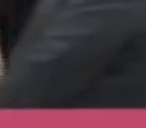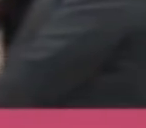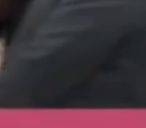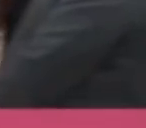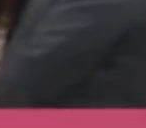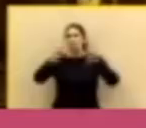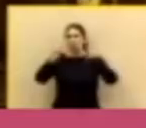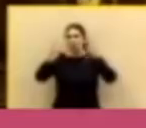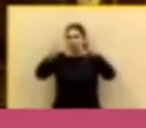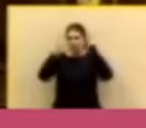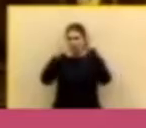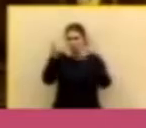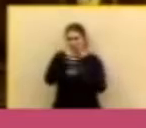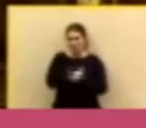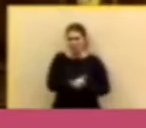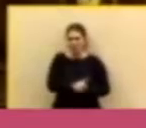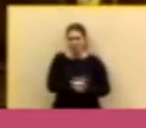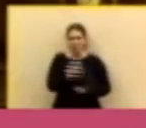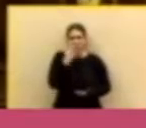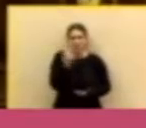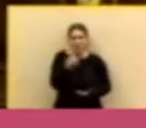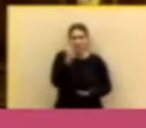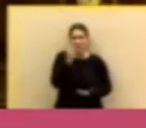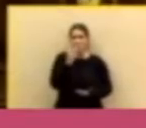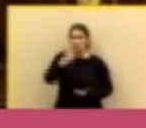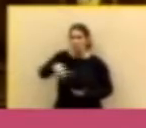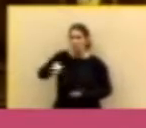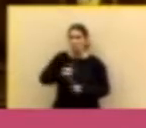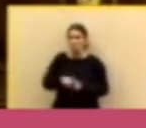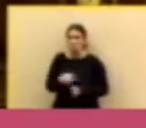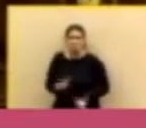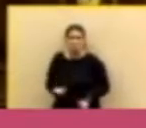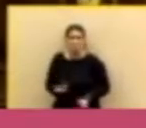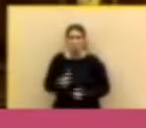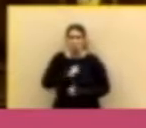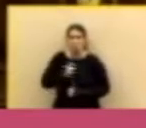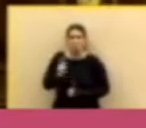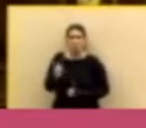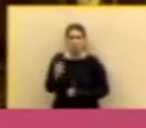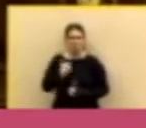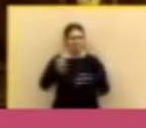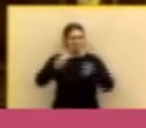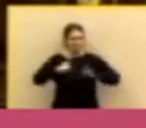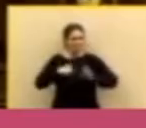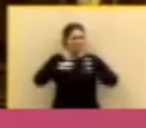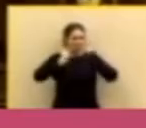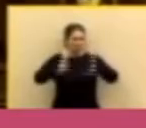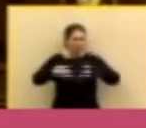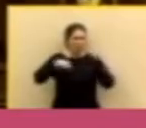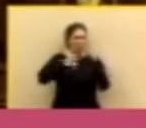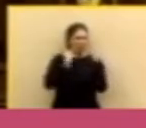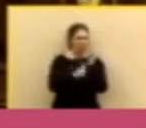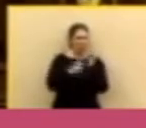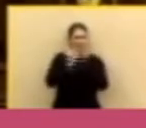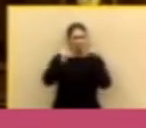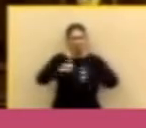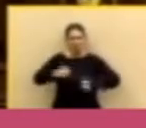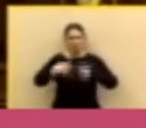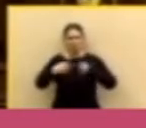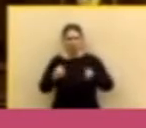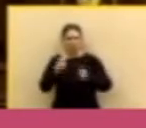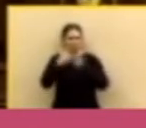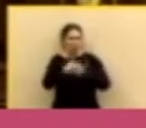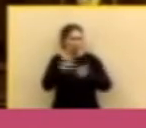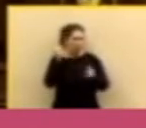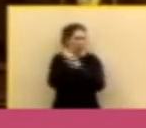que, bueno, desde Podemos, pues desde que porque saben que tienen causas pendientes judiciales abiertas y,